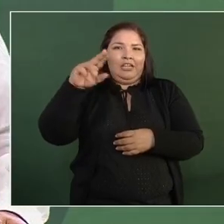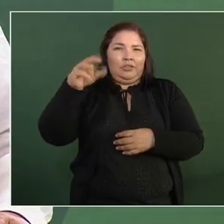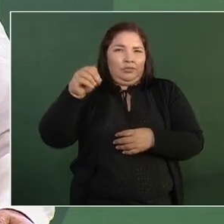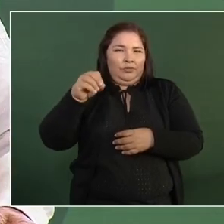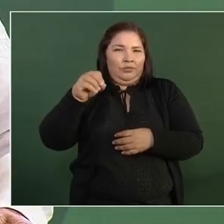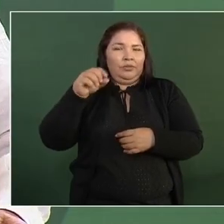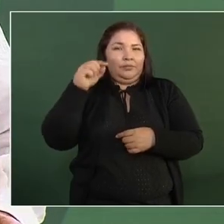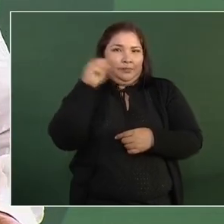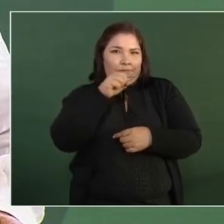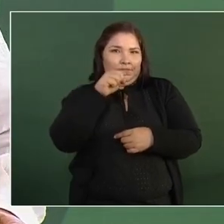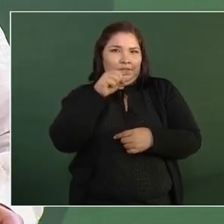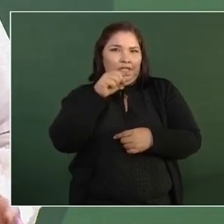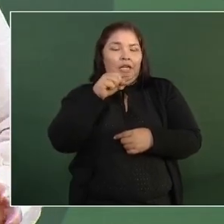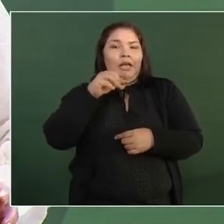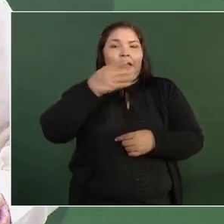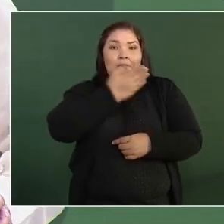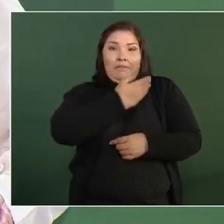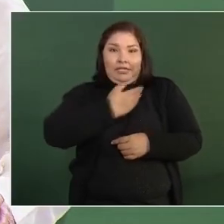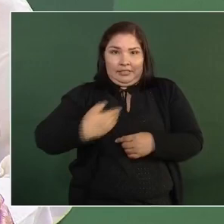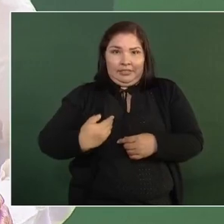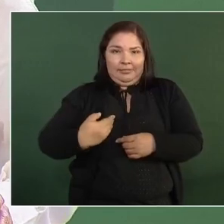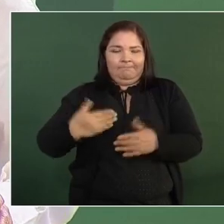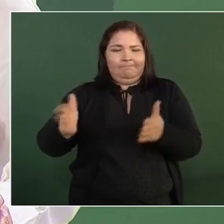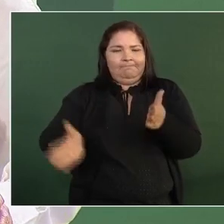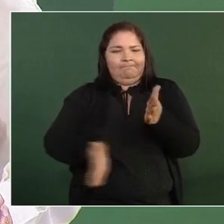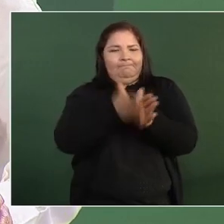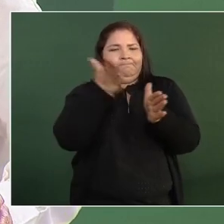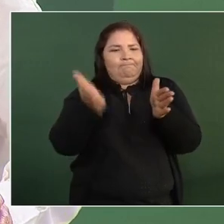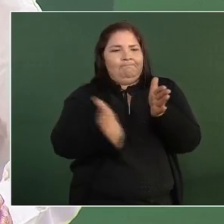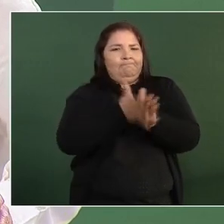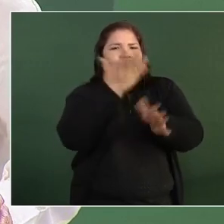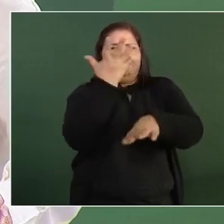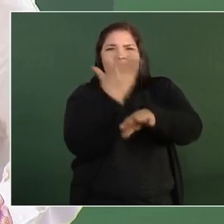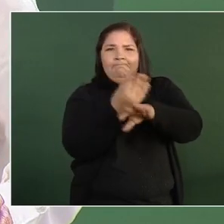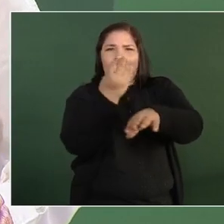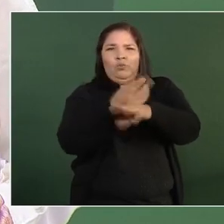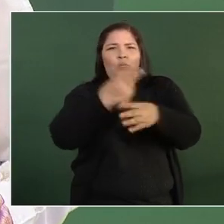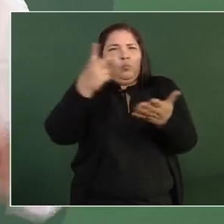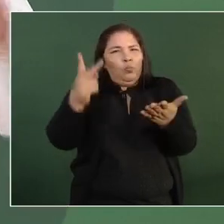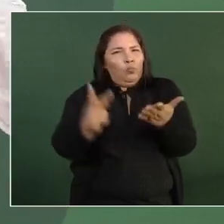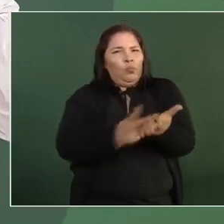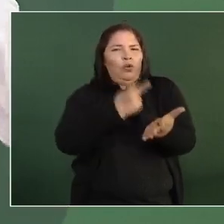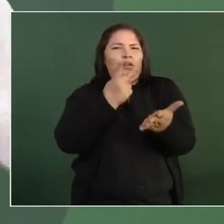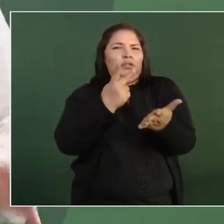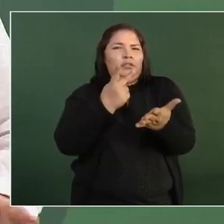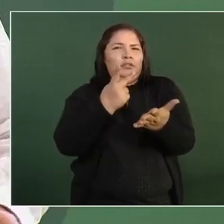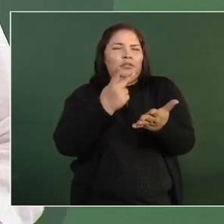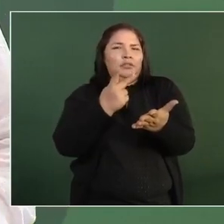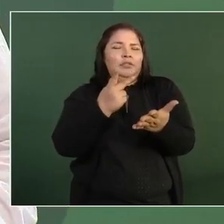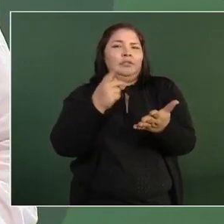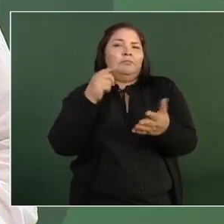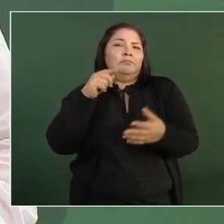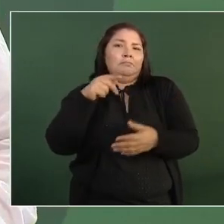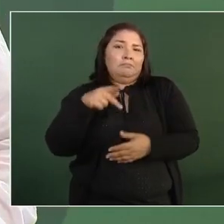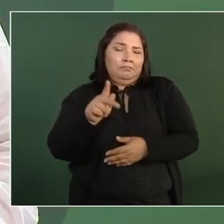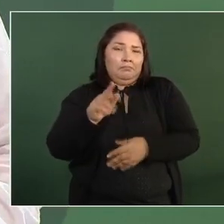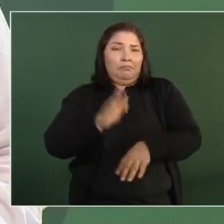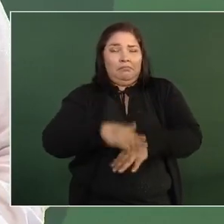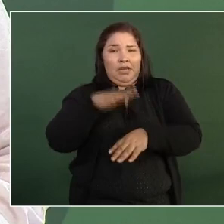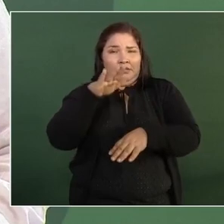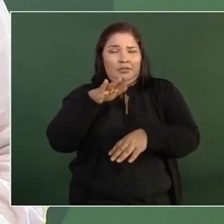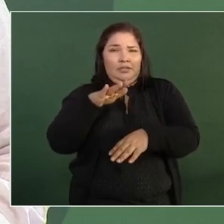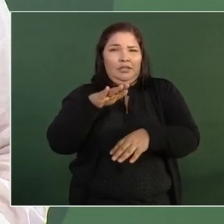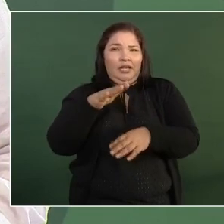la ha reparado de nuevo, prácticamente se ha reparado de nuevo, pero sobre todo se ha